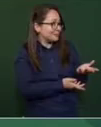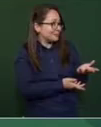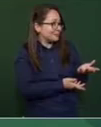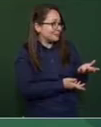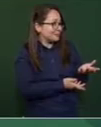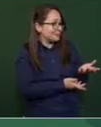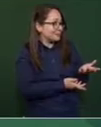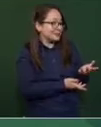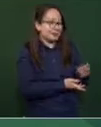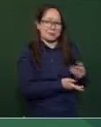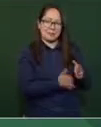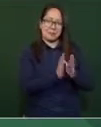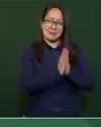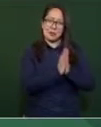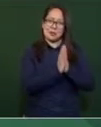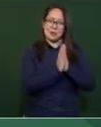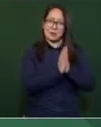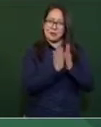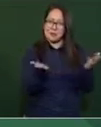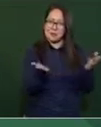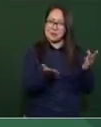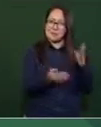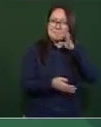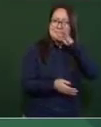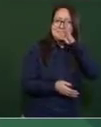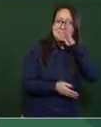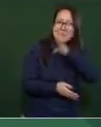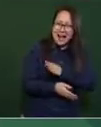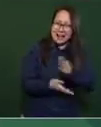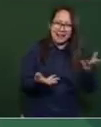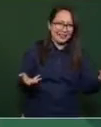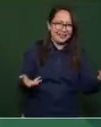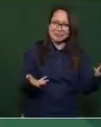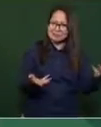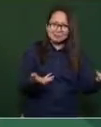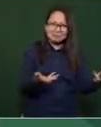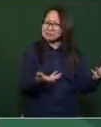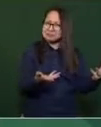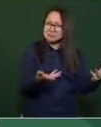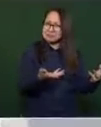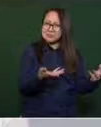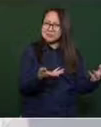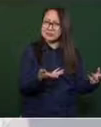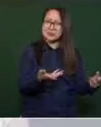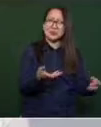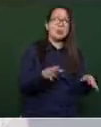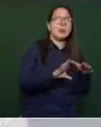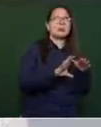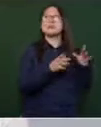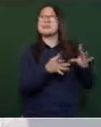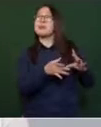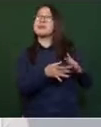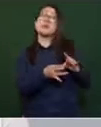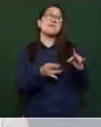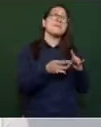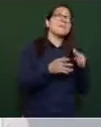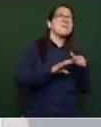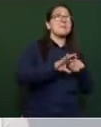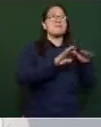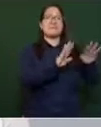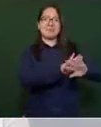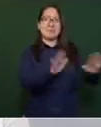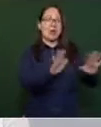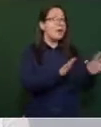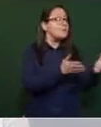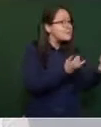politiquería ramplona, abriéndole el